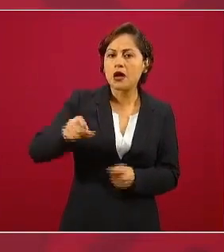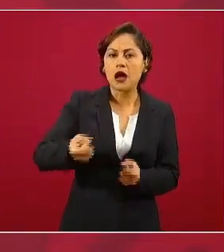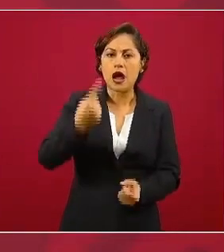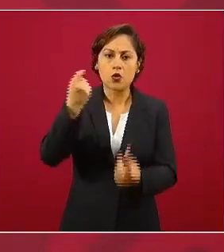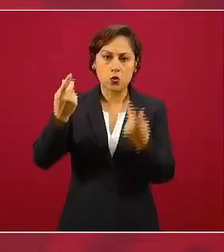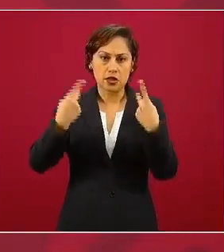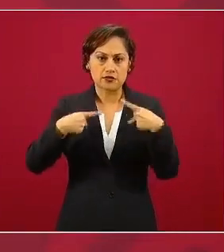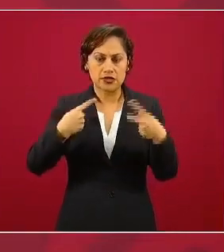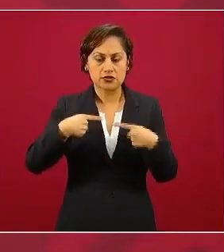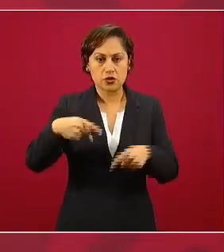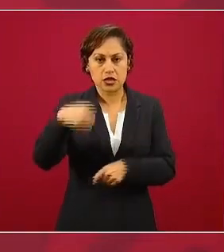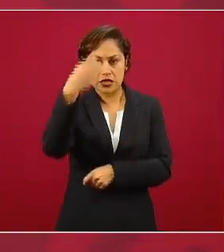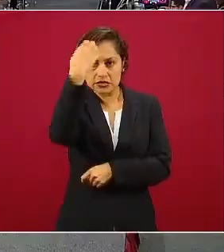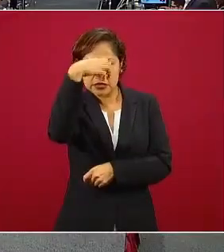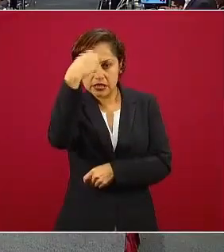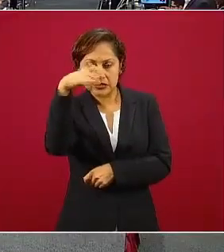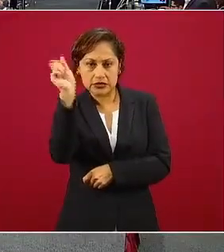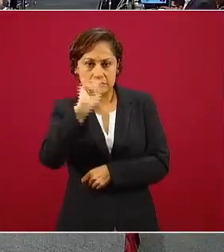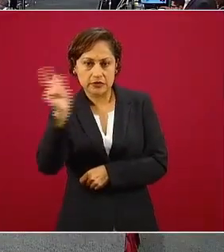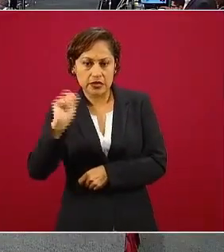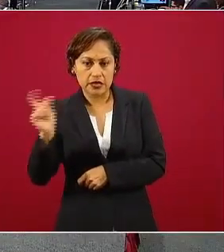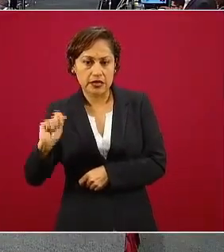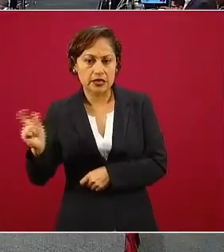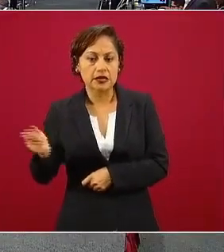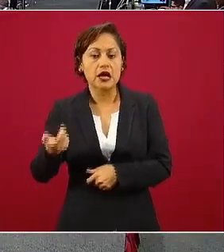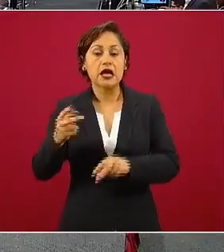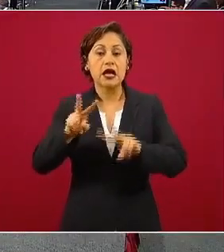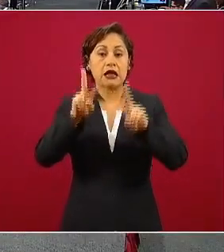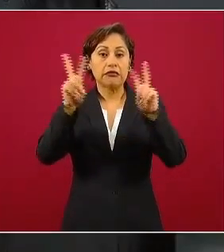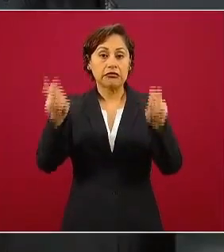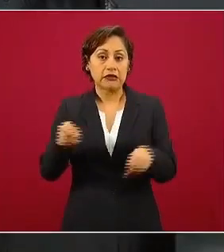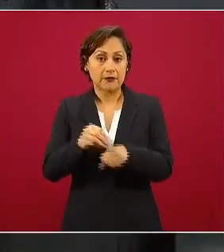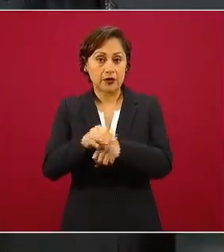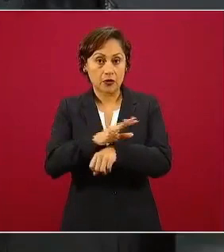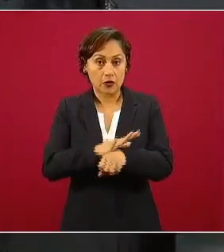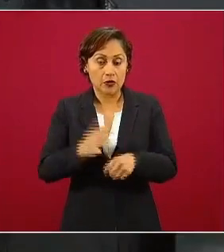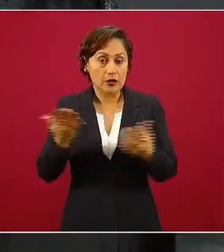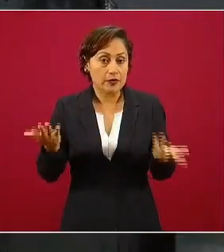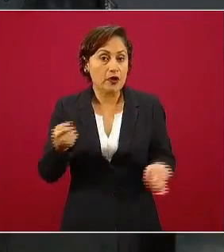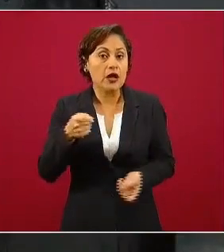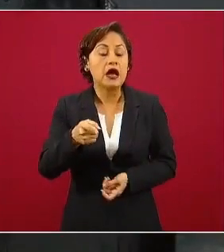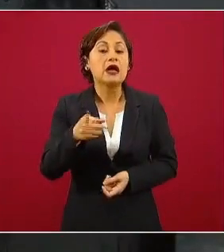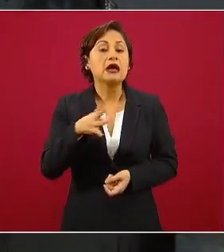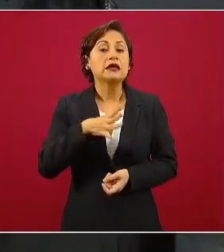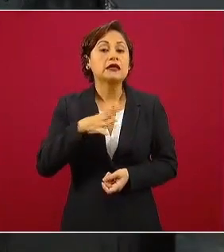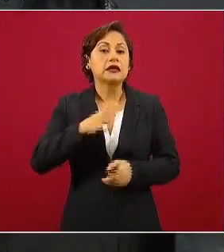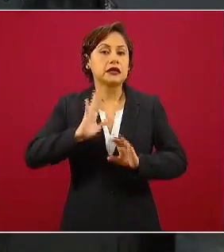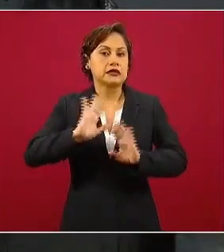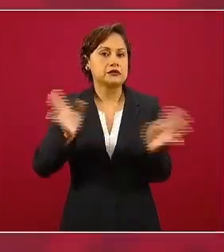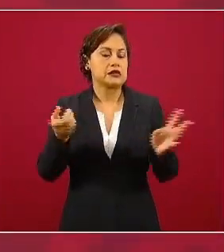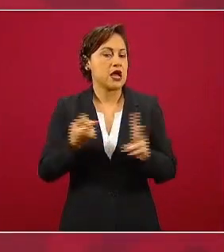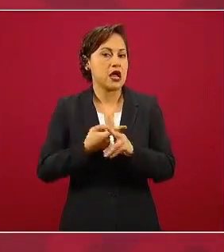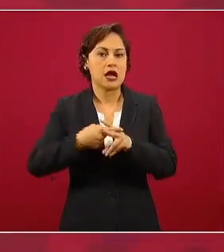materia de coronavirus. Desde el principio se pusieron su